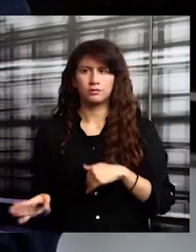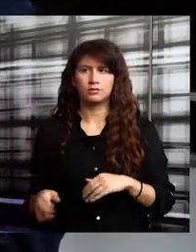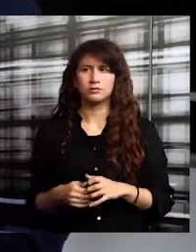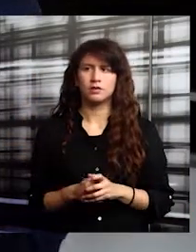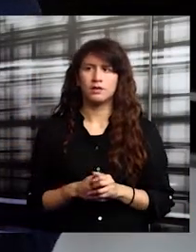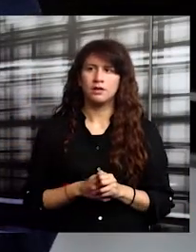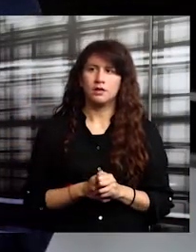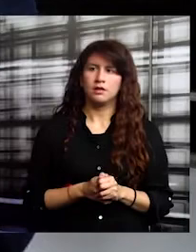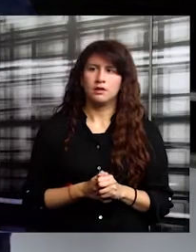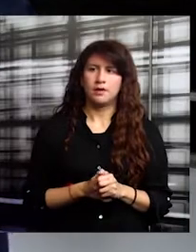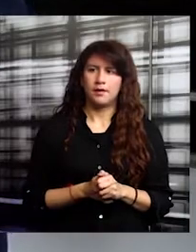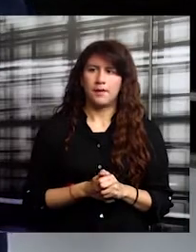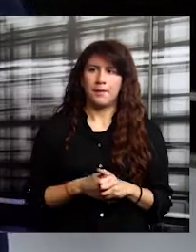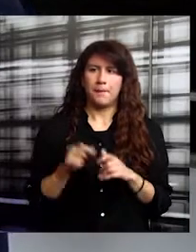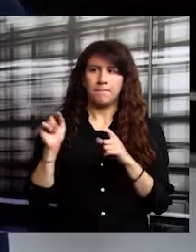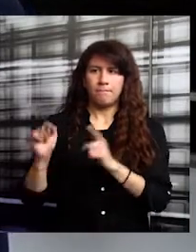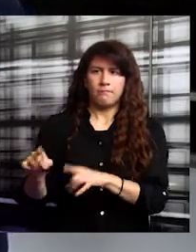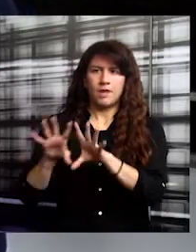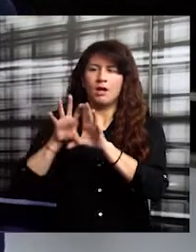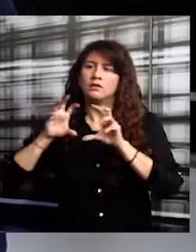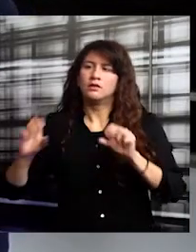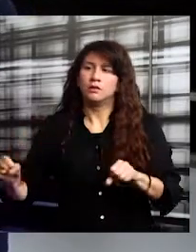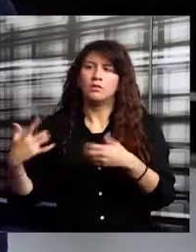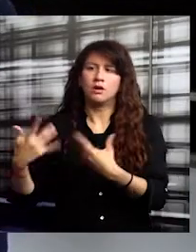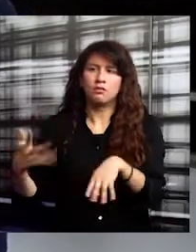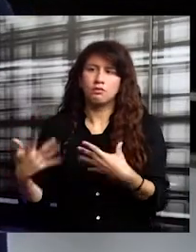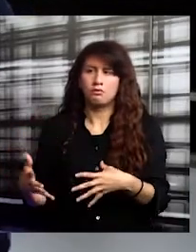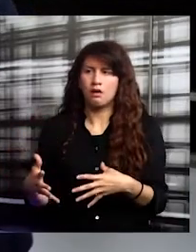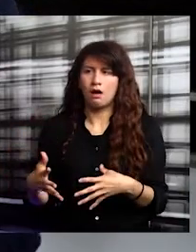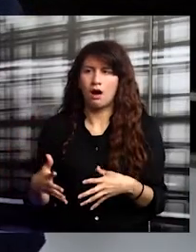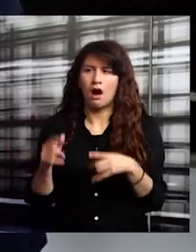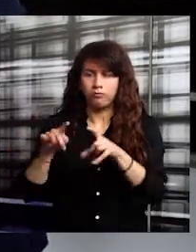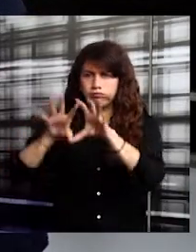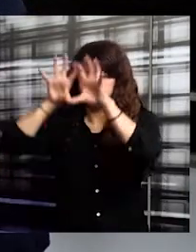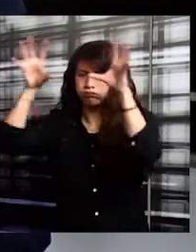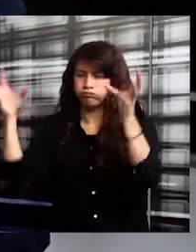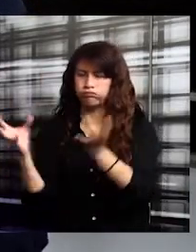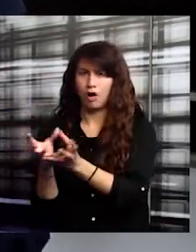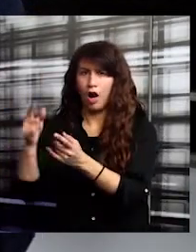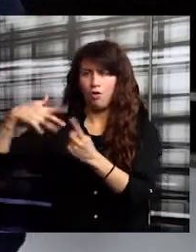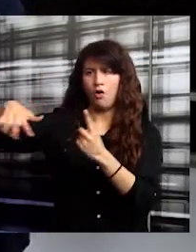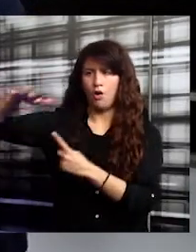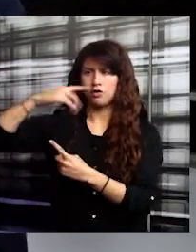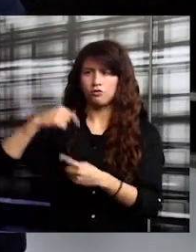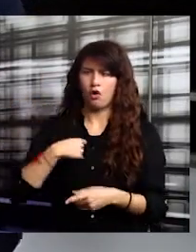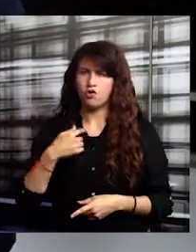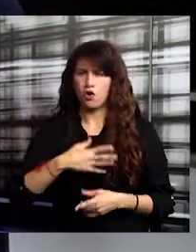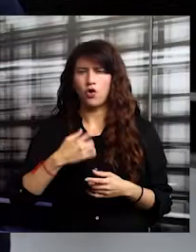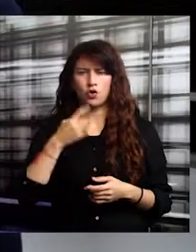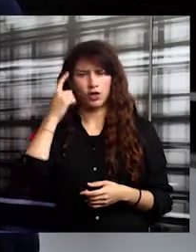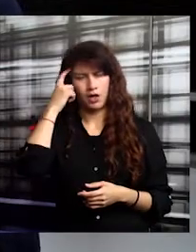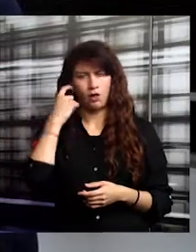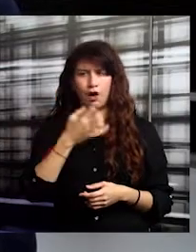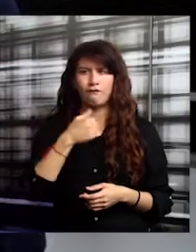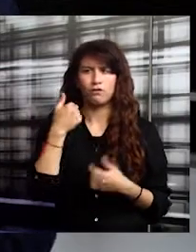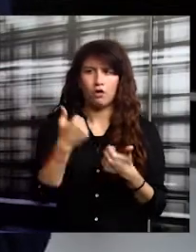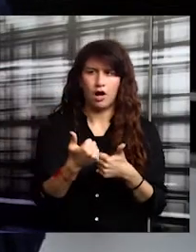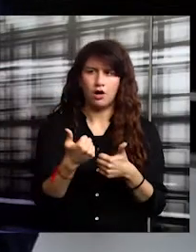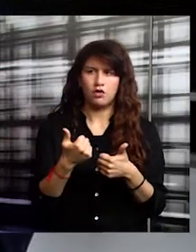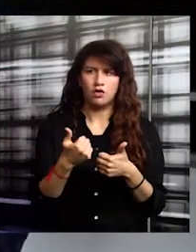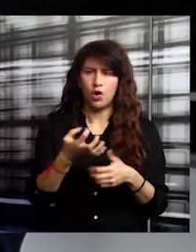este acuerdo ya teniendo este contexto, porque creo que es bueno conversar desde una perspectiva de tener un contexto antes de ir a lo más